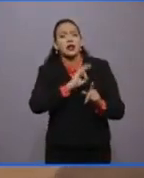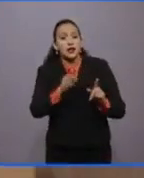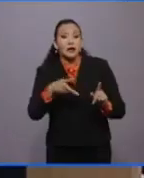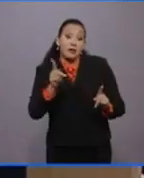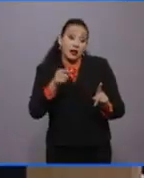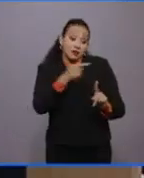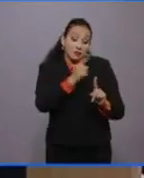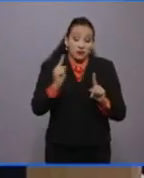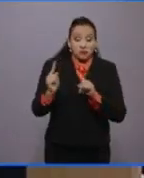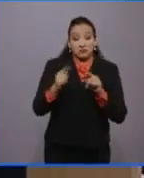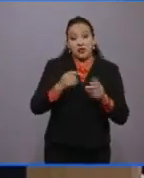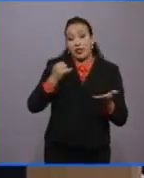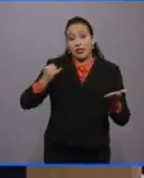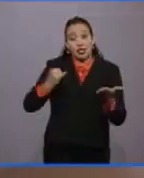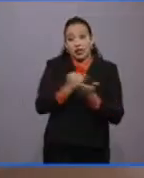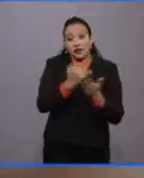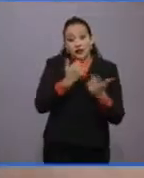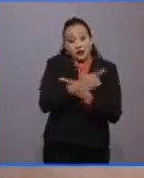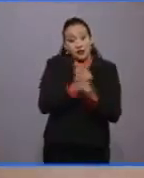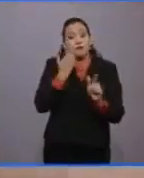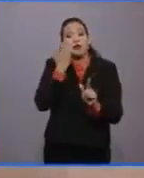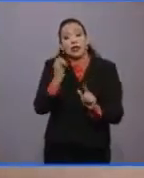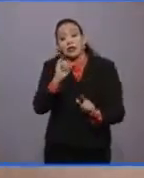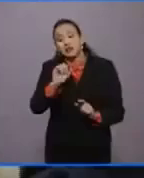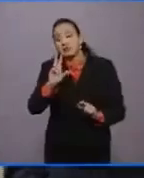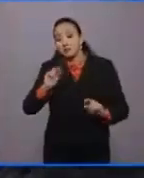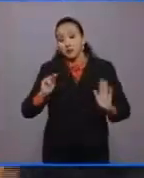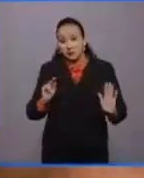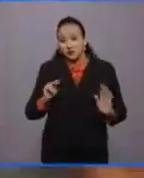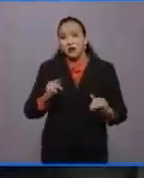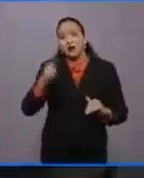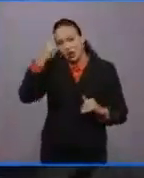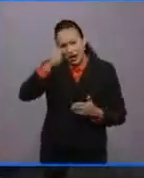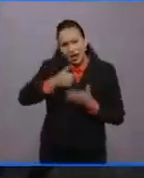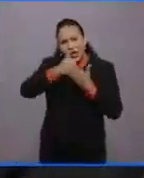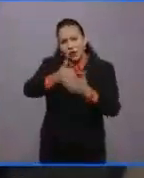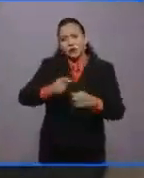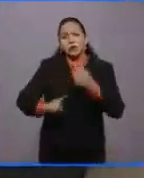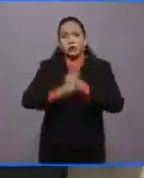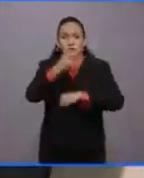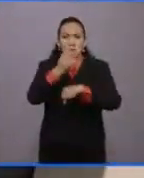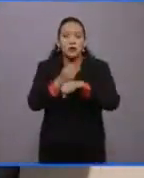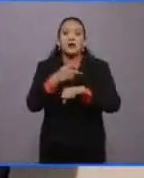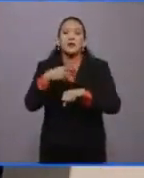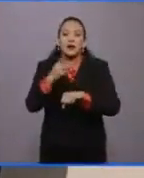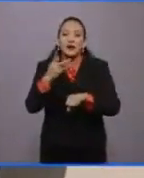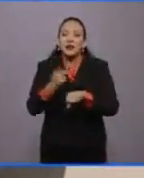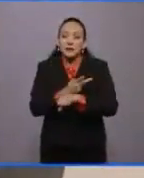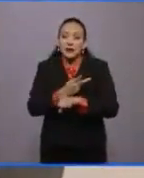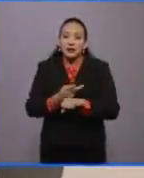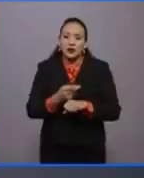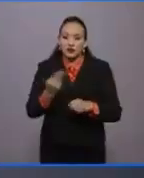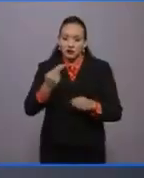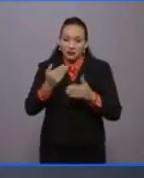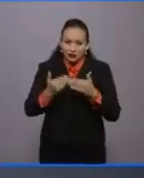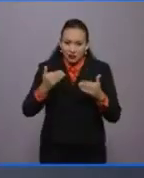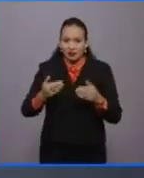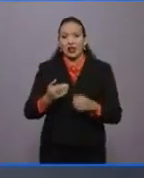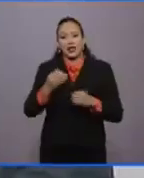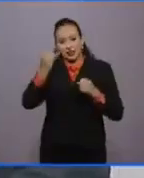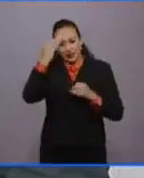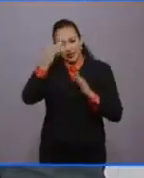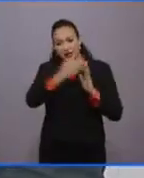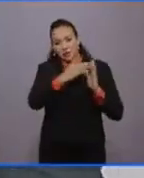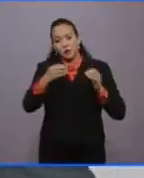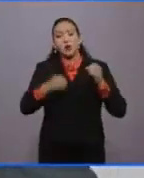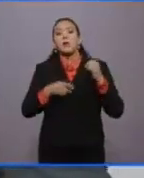de las partes, pues obligar a la solución de conflictos en la conciliación implicaría suprimir la etapa jurisdiccional, lo que